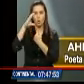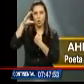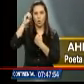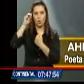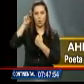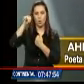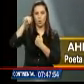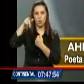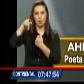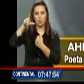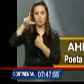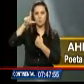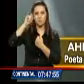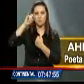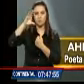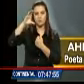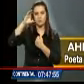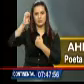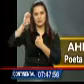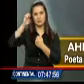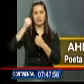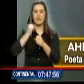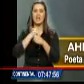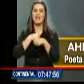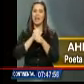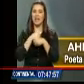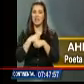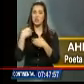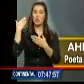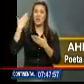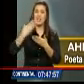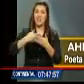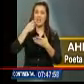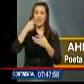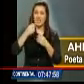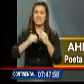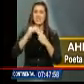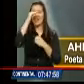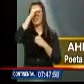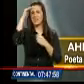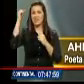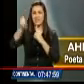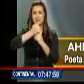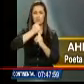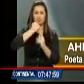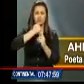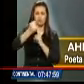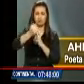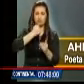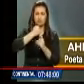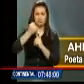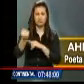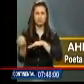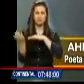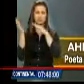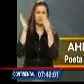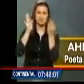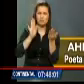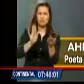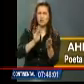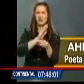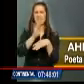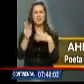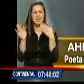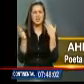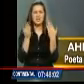prolongar la agresión hasta llegar a esta escala de crueldad, de sangramientos, de